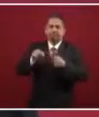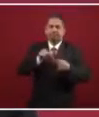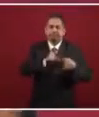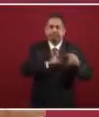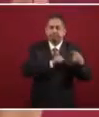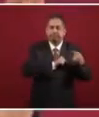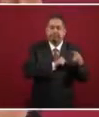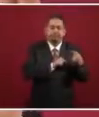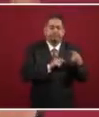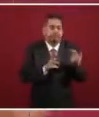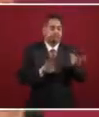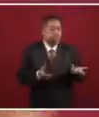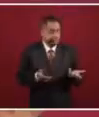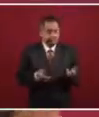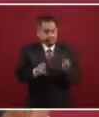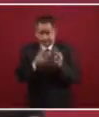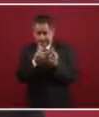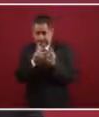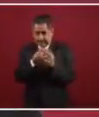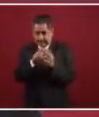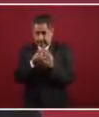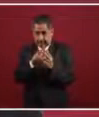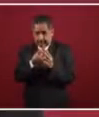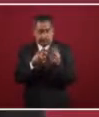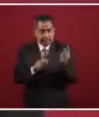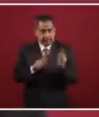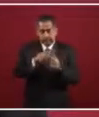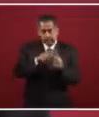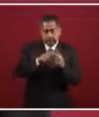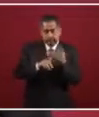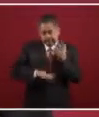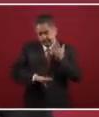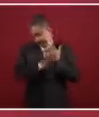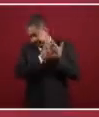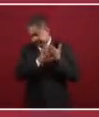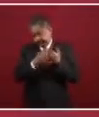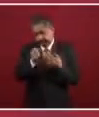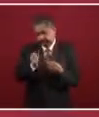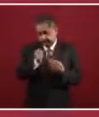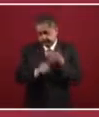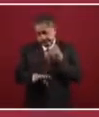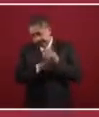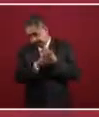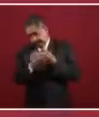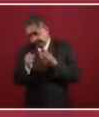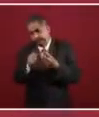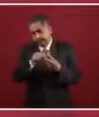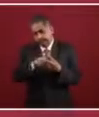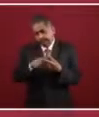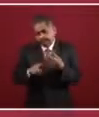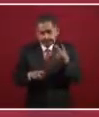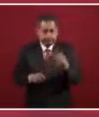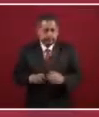Bueno, de esos dos golpes fuertes que recibí,